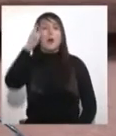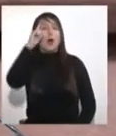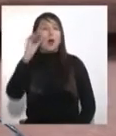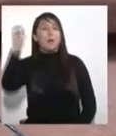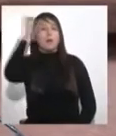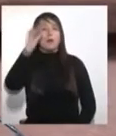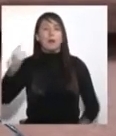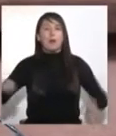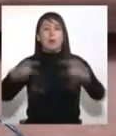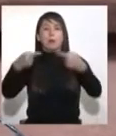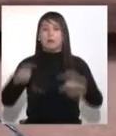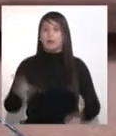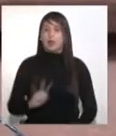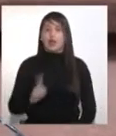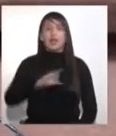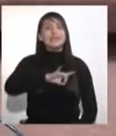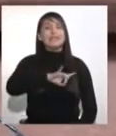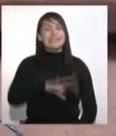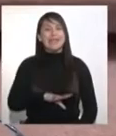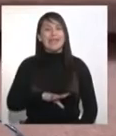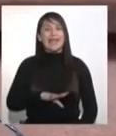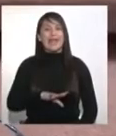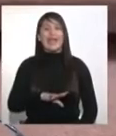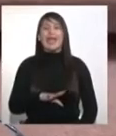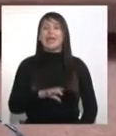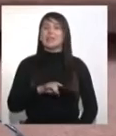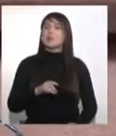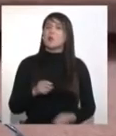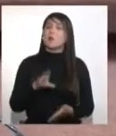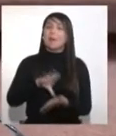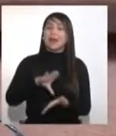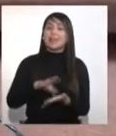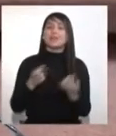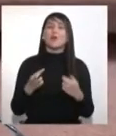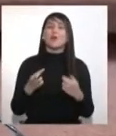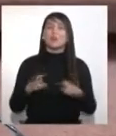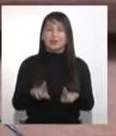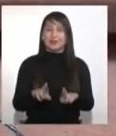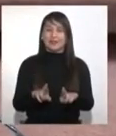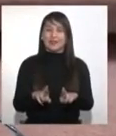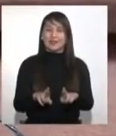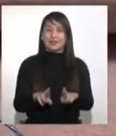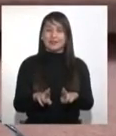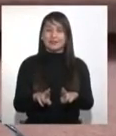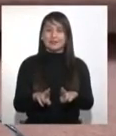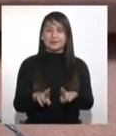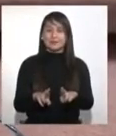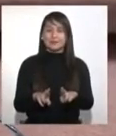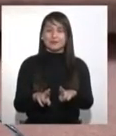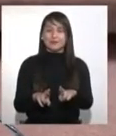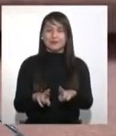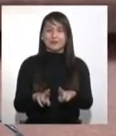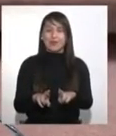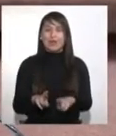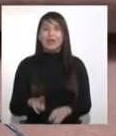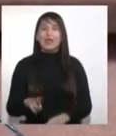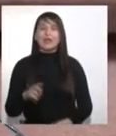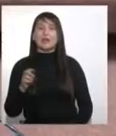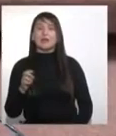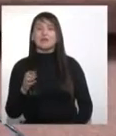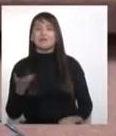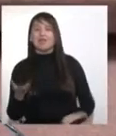ideologías. Creo que Chile es un país de oportunidades y estar en posiciones